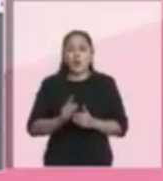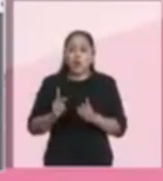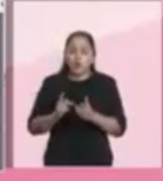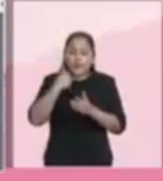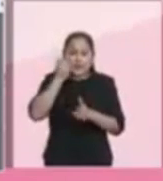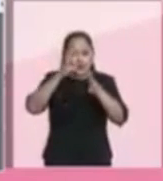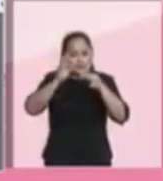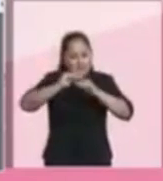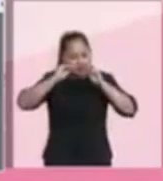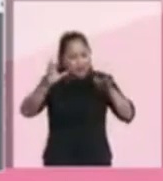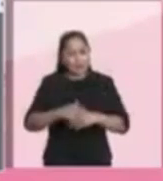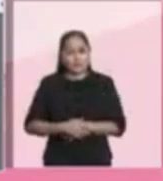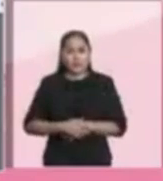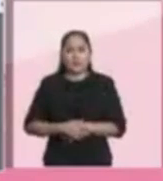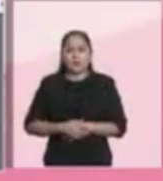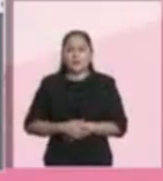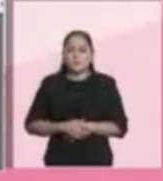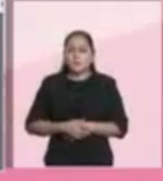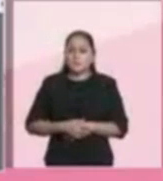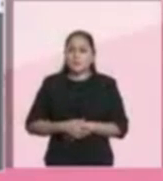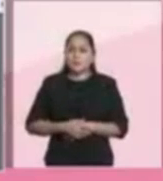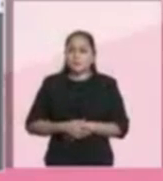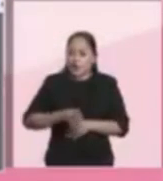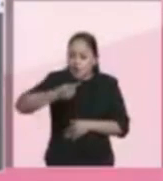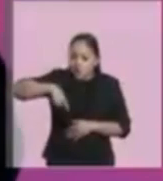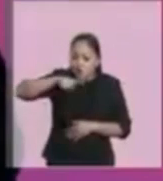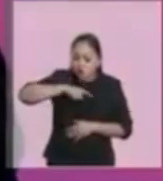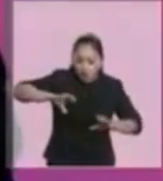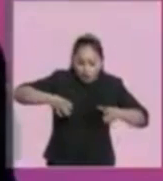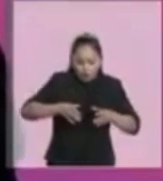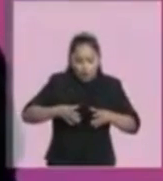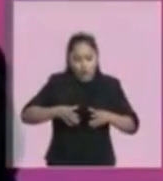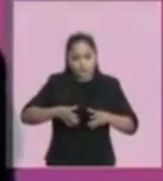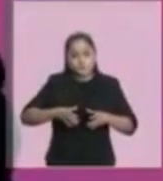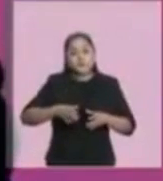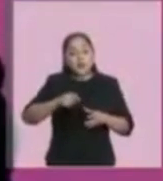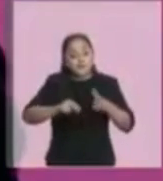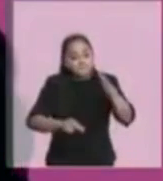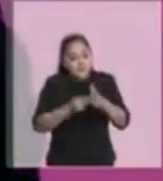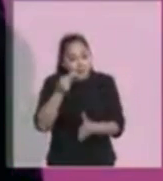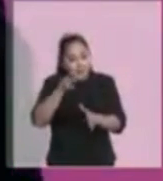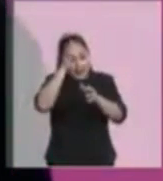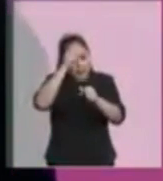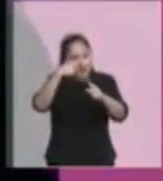precisión. Nosotros no firmamos el llamado Pacto por